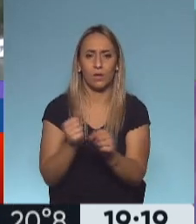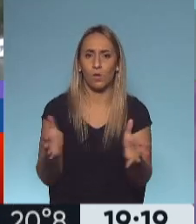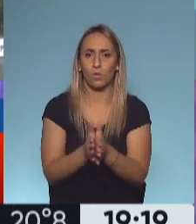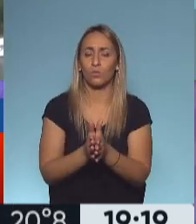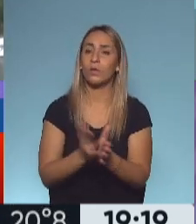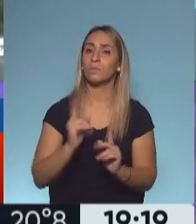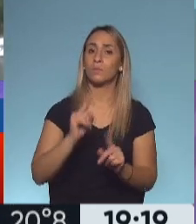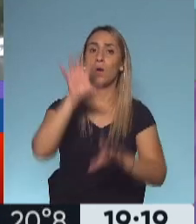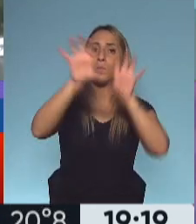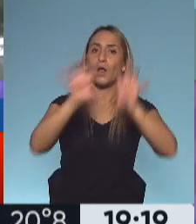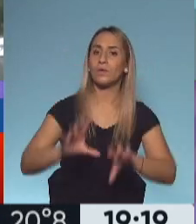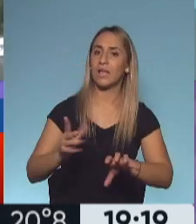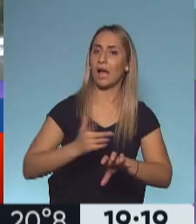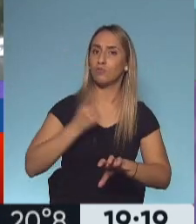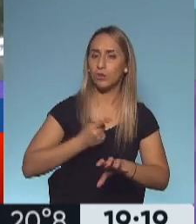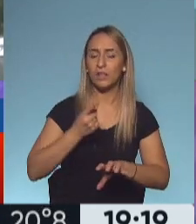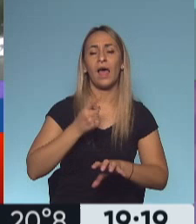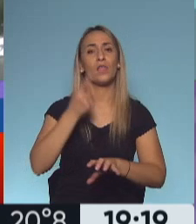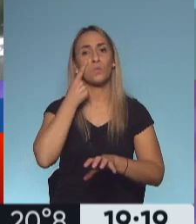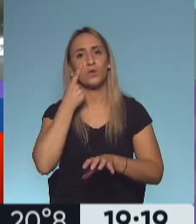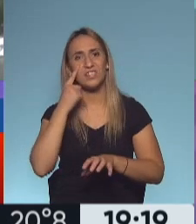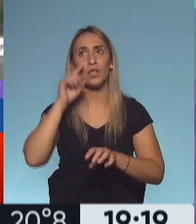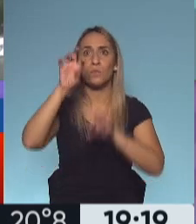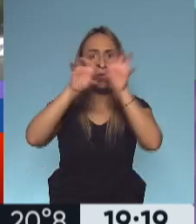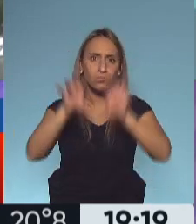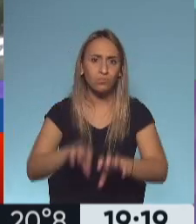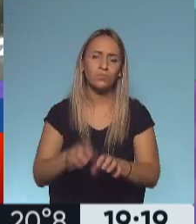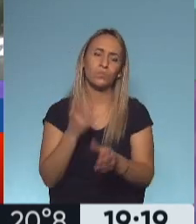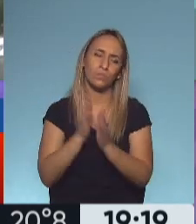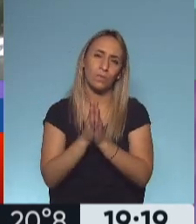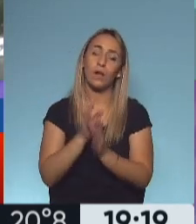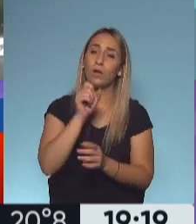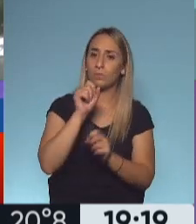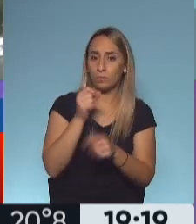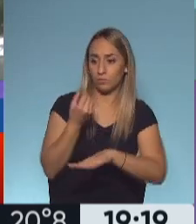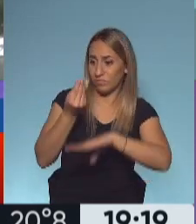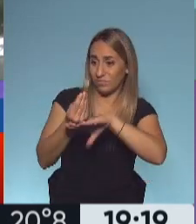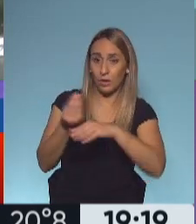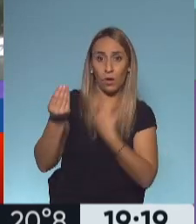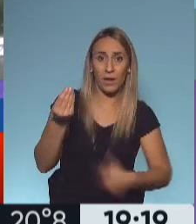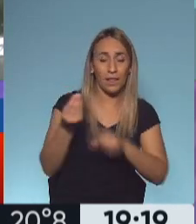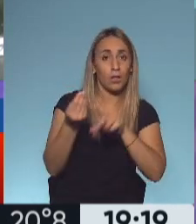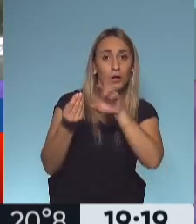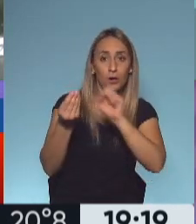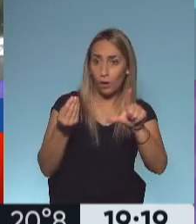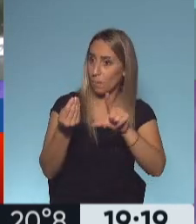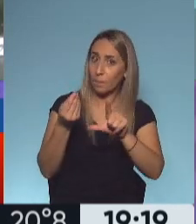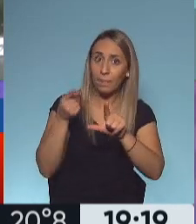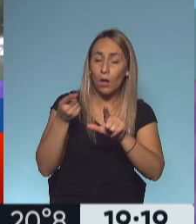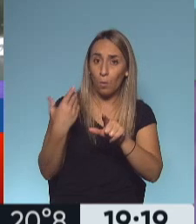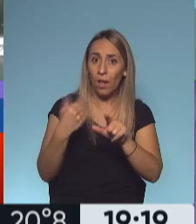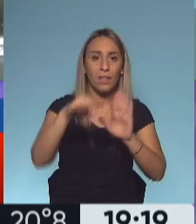las provincias y de los municipios a que se empoderen de su rol de implementación de las medidas, de fiscalización y de ampliar las